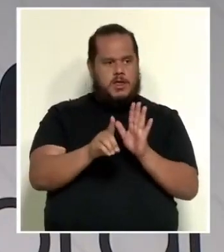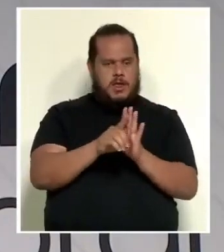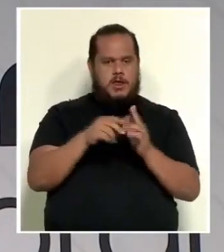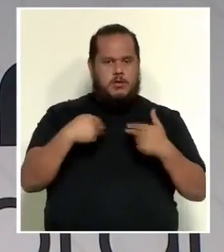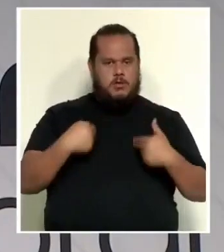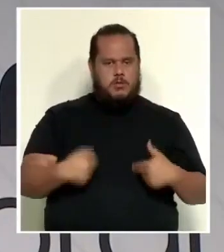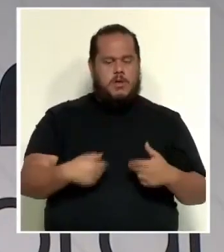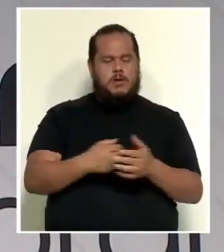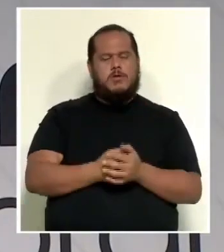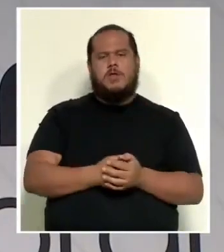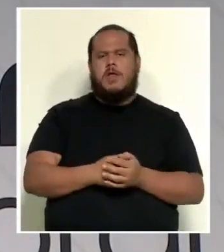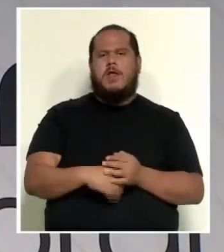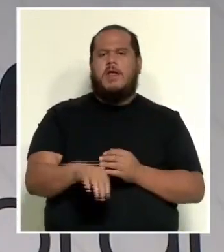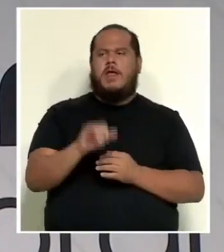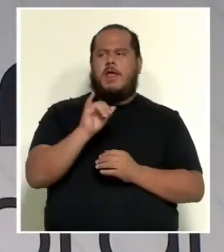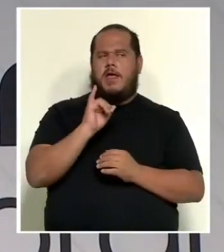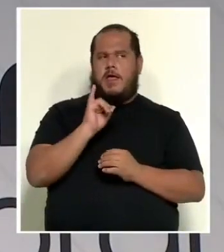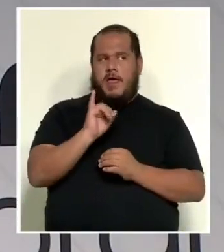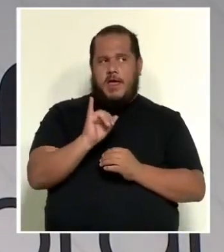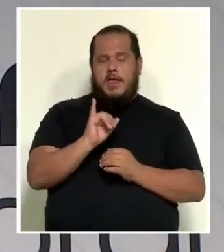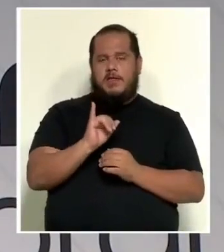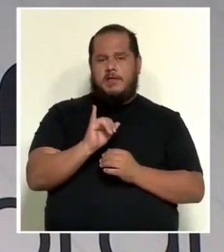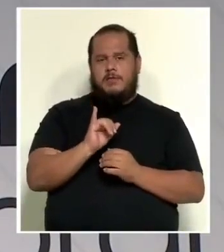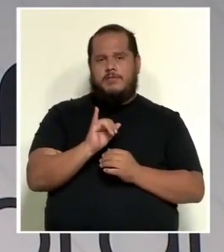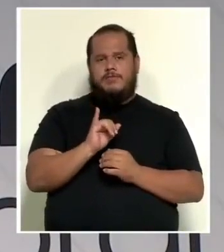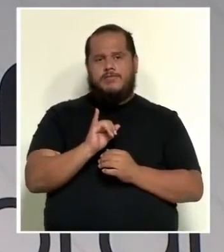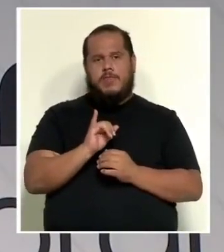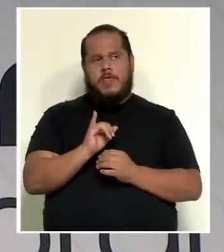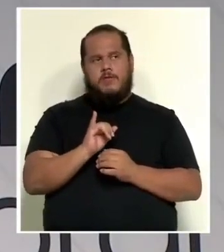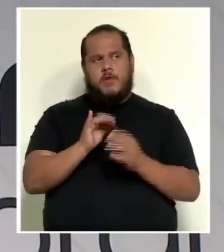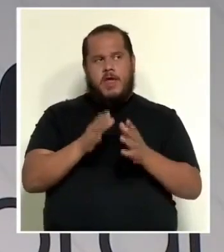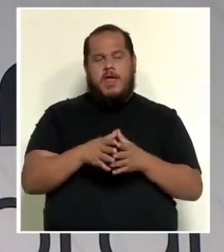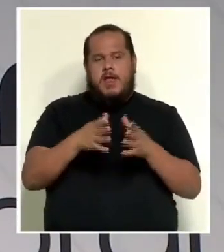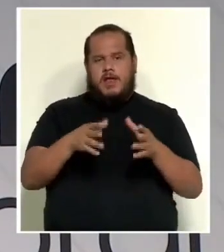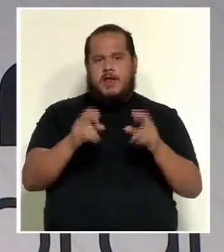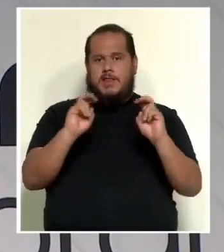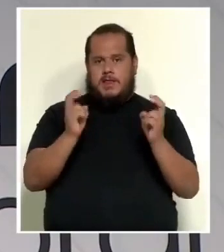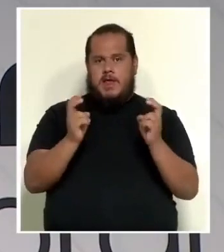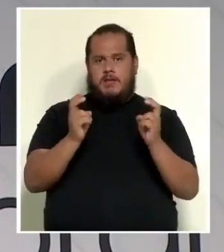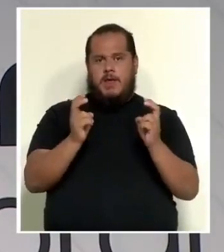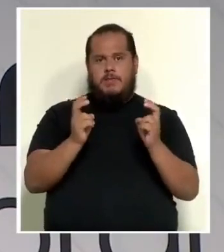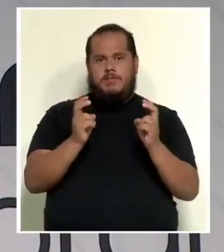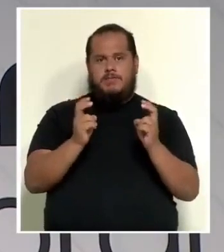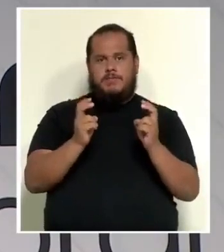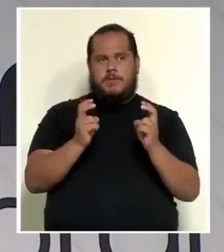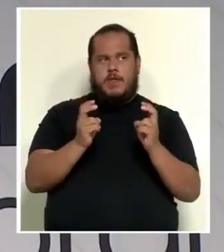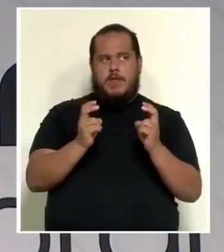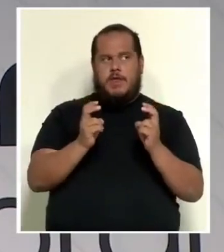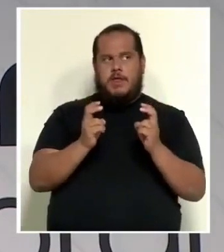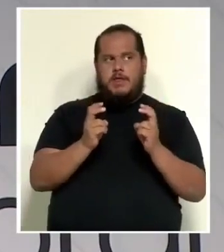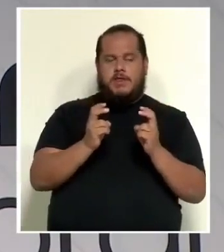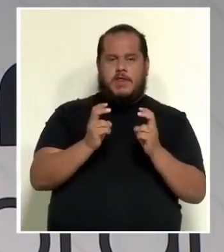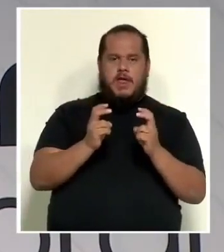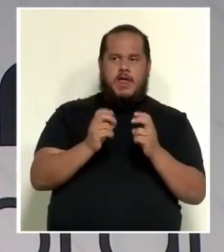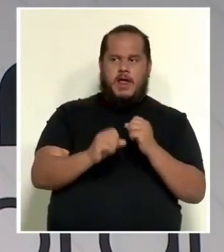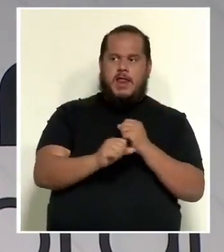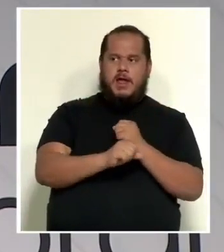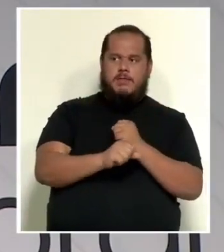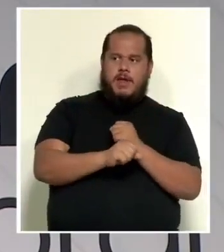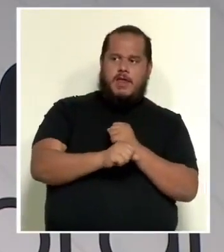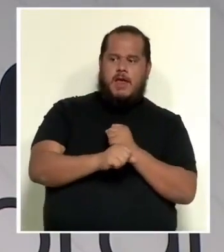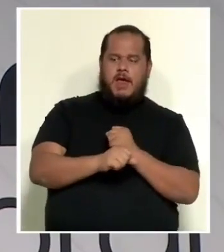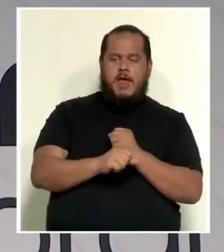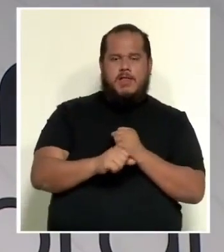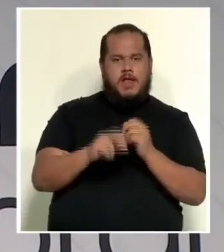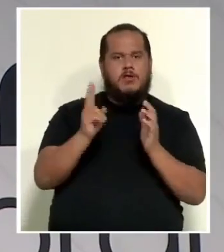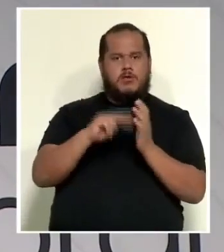¿verdad? Que fue precisamente el gran tema de fondo, ¿verdad?, de la campaña del 2018, que